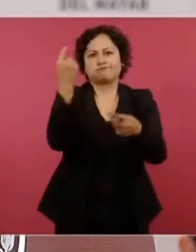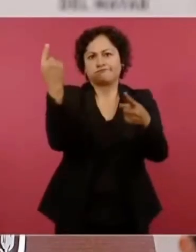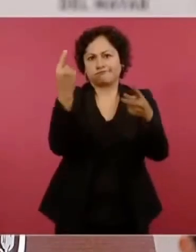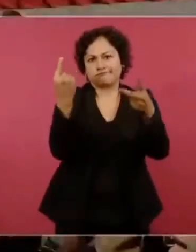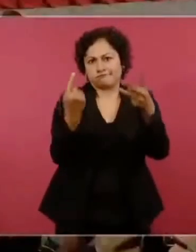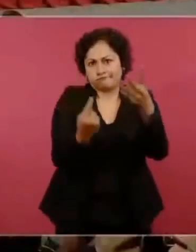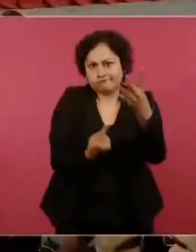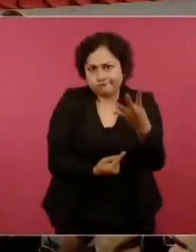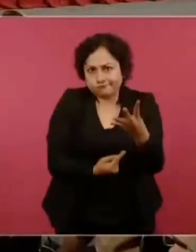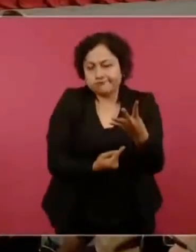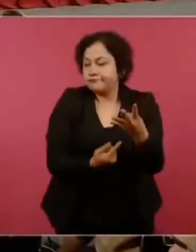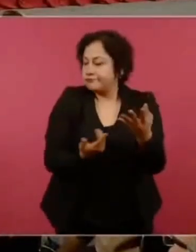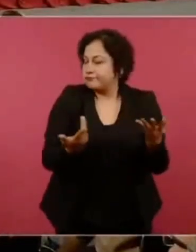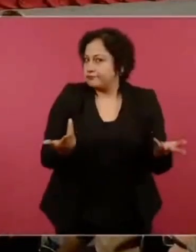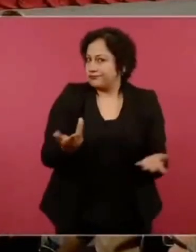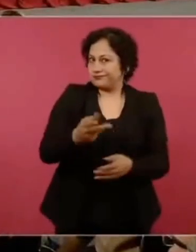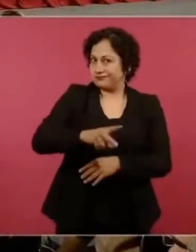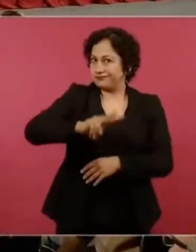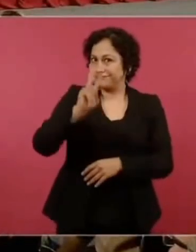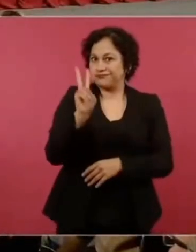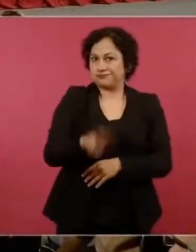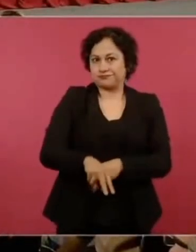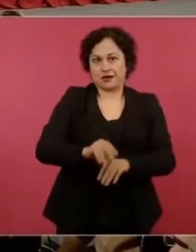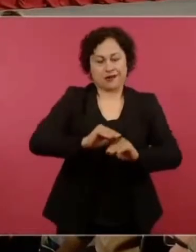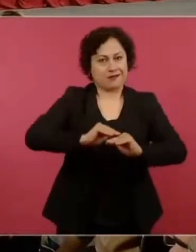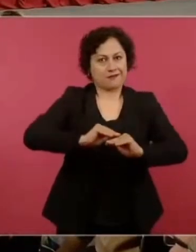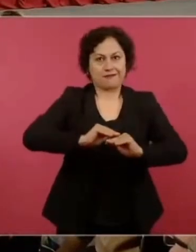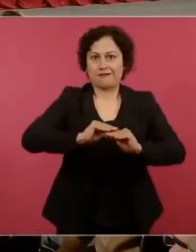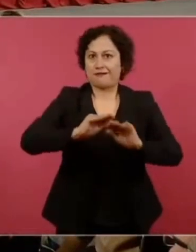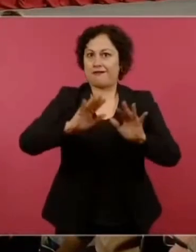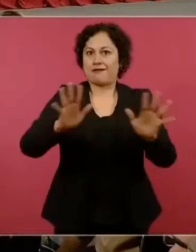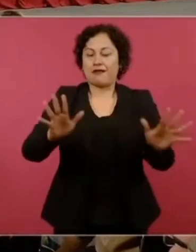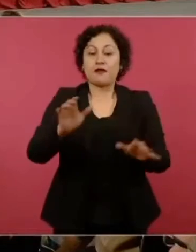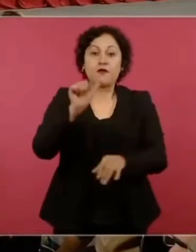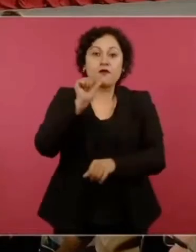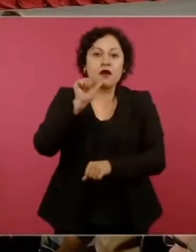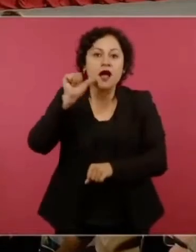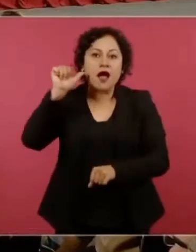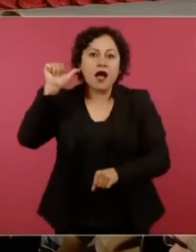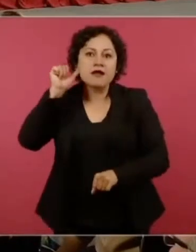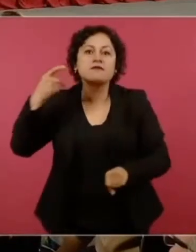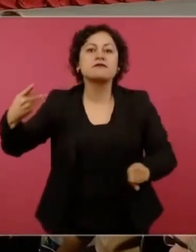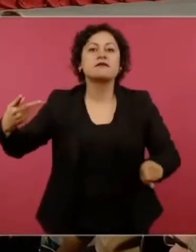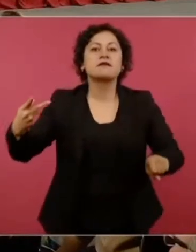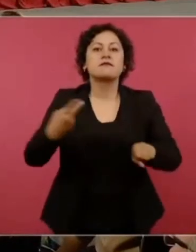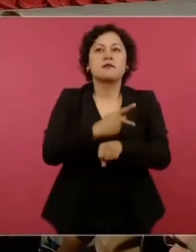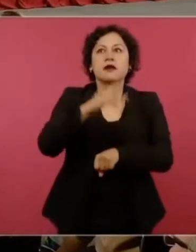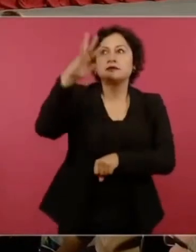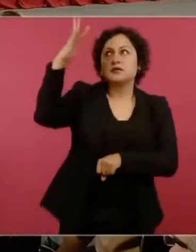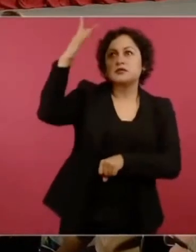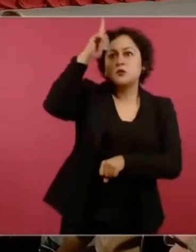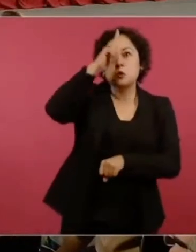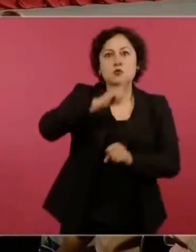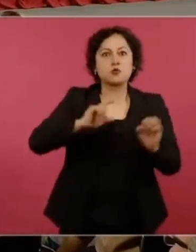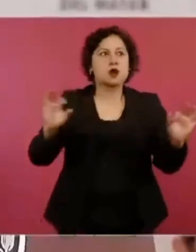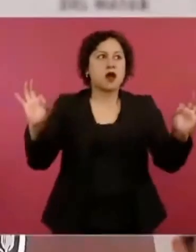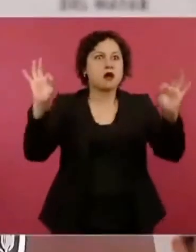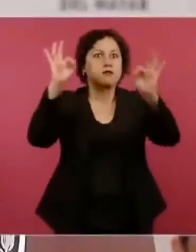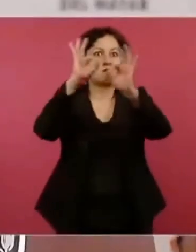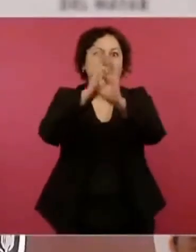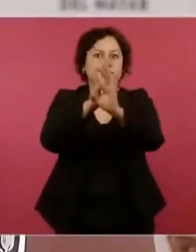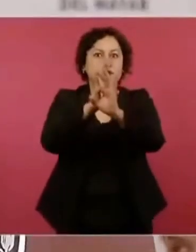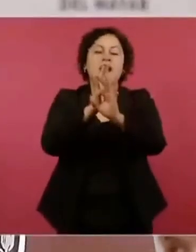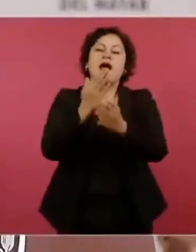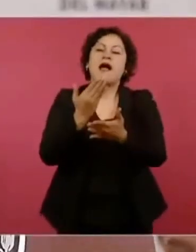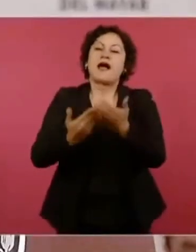que pues supera desde mi punto de vista al eclipse de ayer, pero bueno, esa es otra cosa. En lo